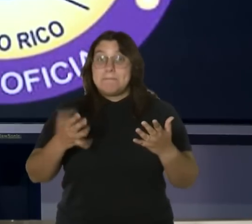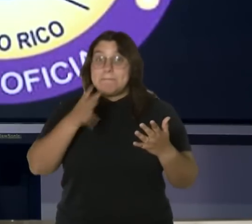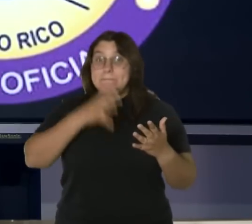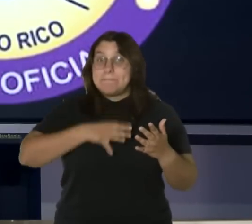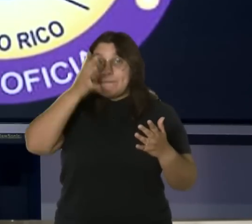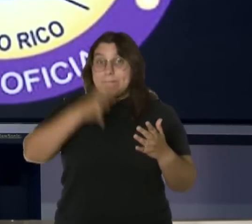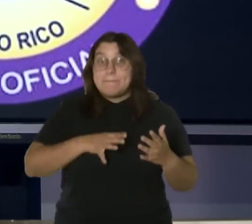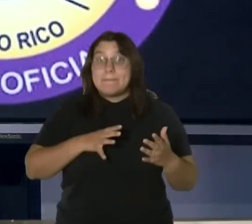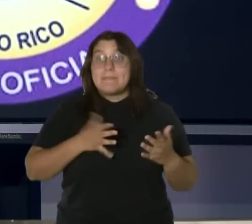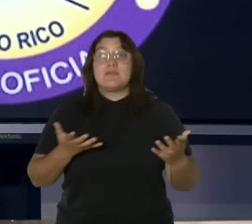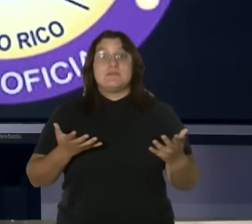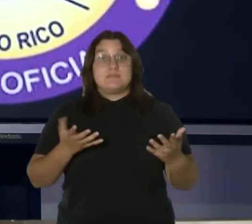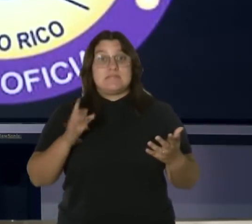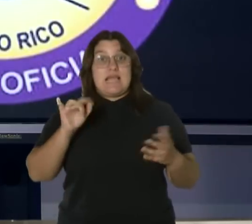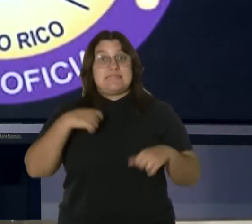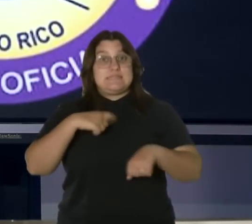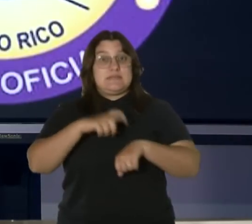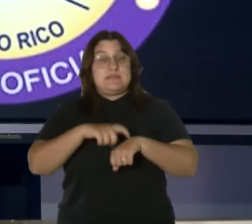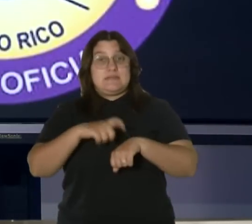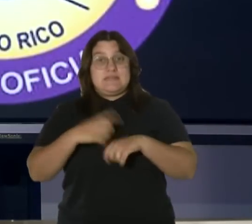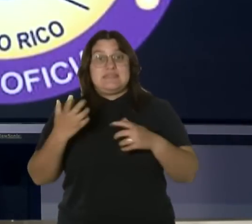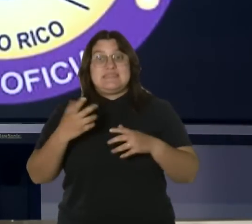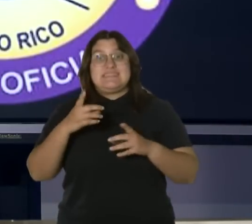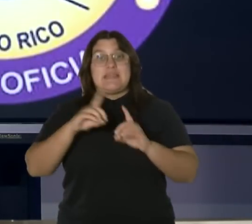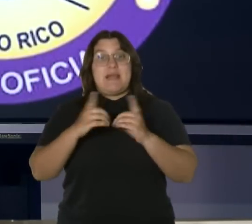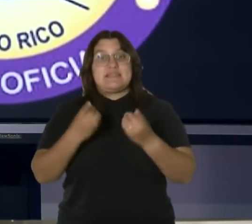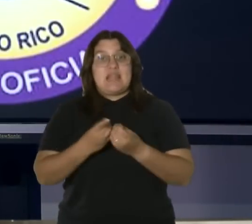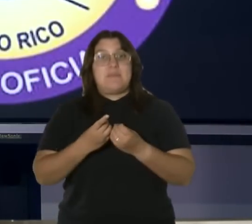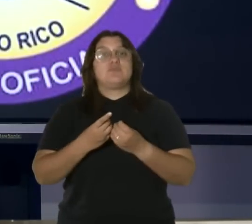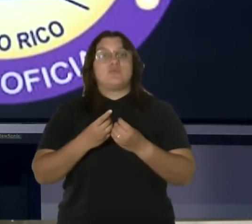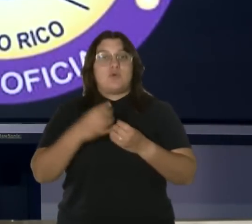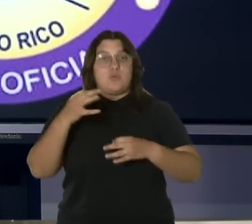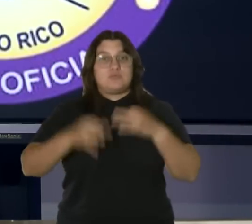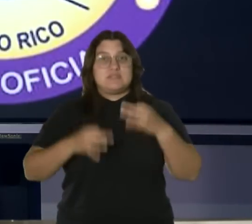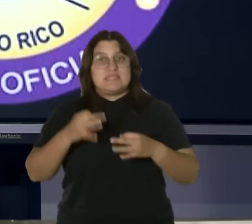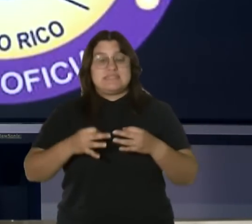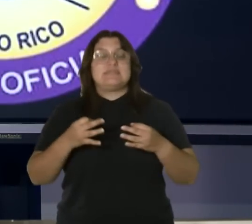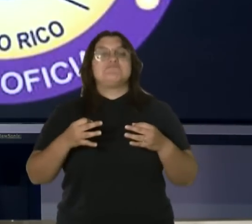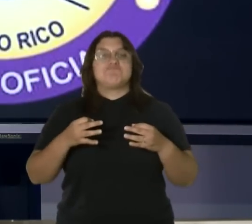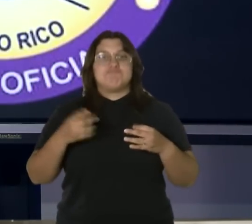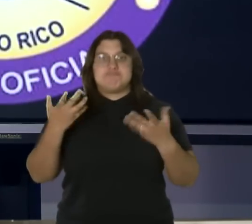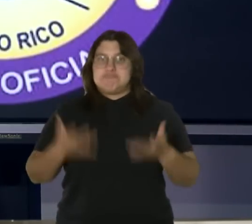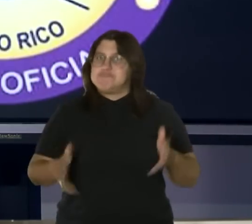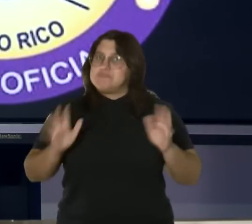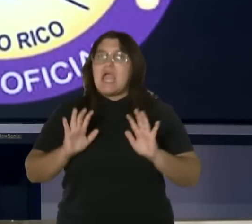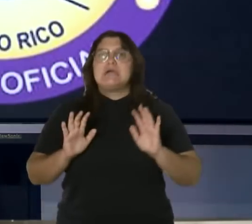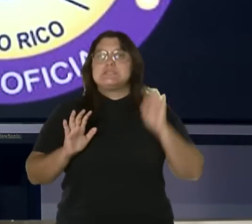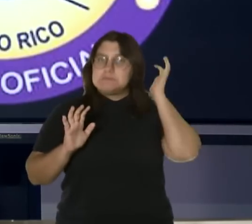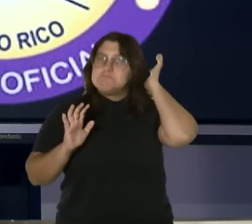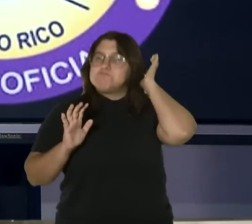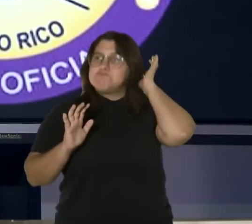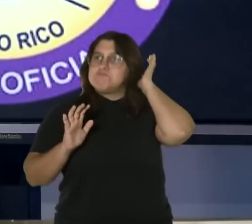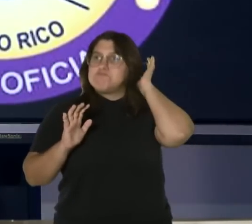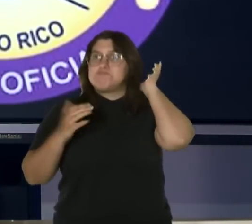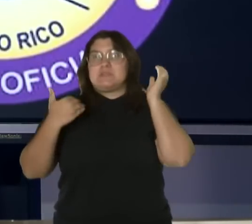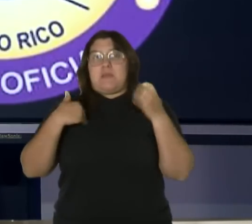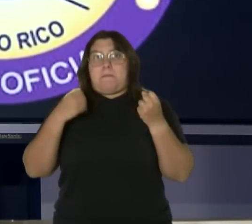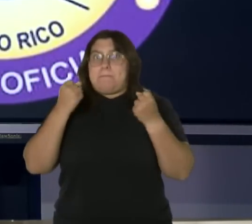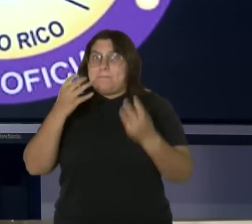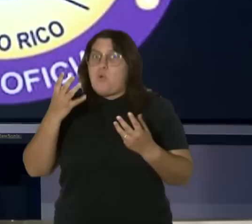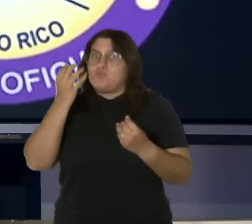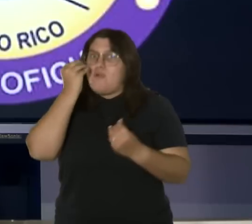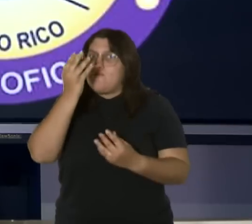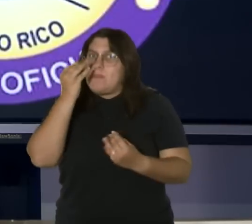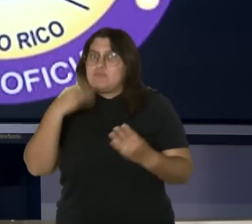este fue la sección del departamento de Justicia con el licenciado y fiscal yamil Juárez Ya pues todavía tenemos ahí mucho